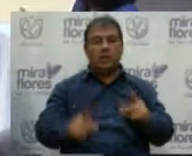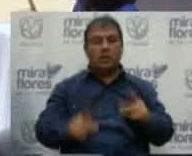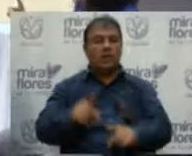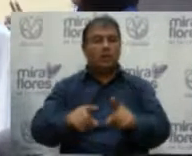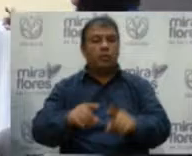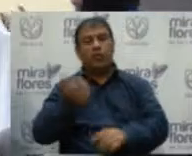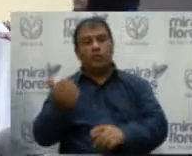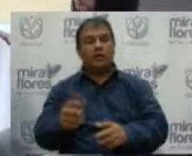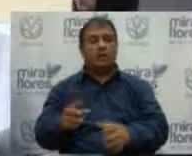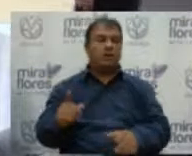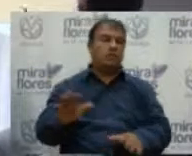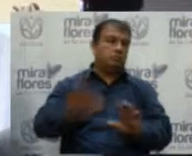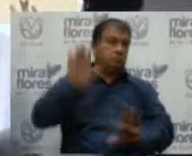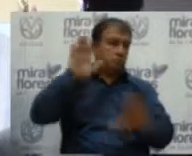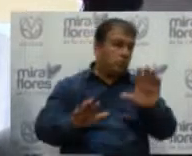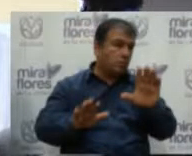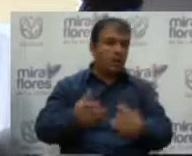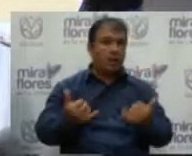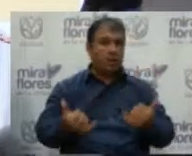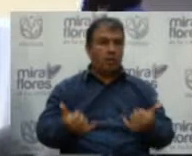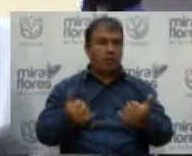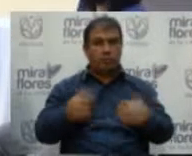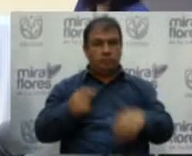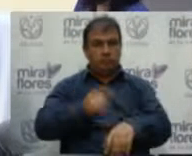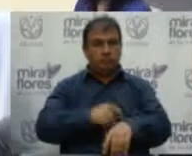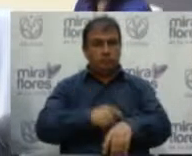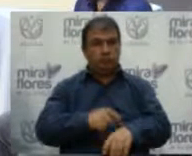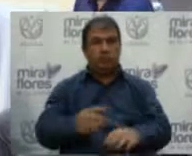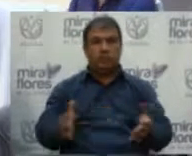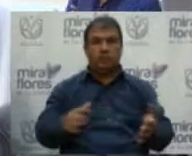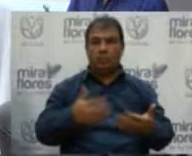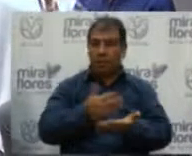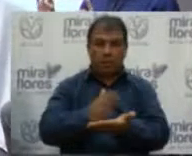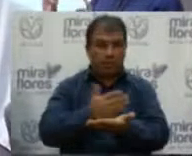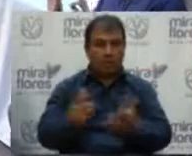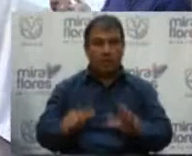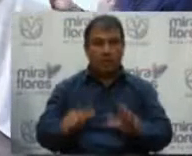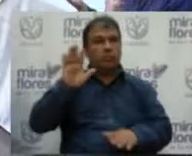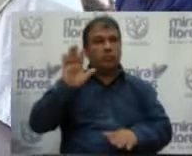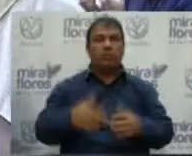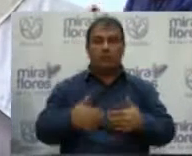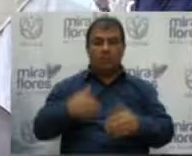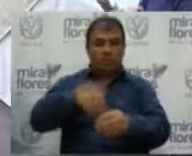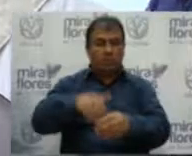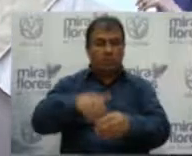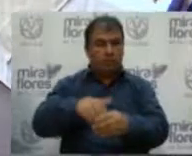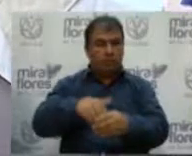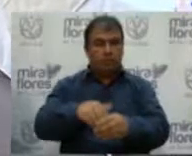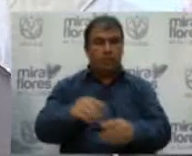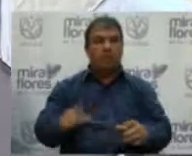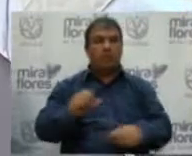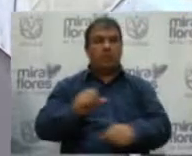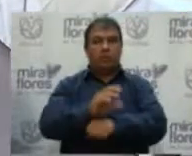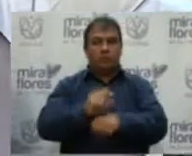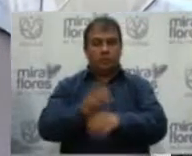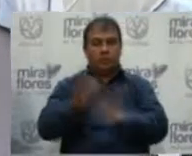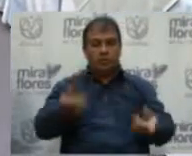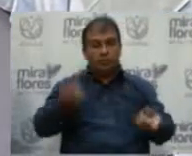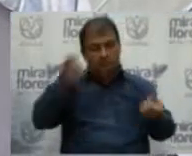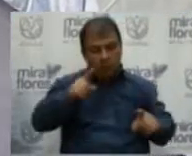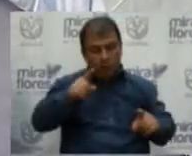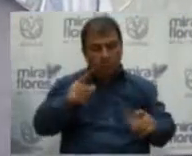otra intervención, es el momento de poder hacerla en estos momentos. No habiendo más intervenciones, vamos a proceder a votar. Aquellos miembros del Consejo que estén a favor